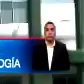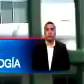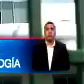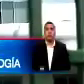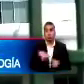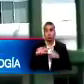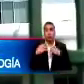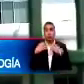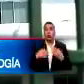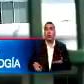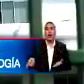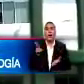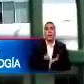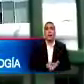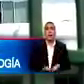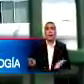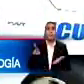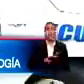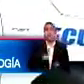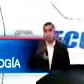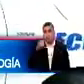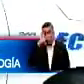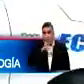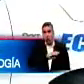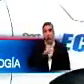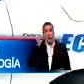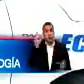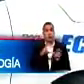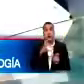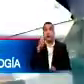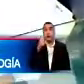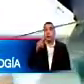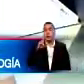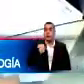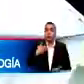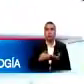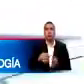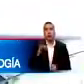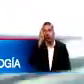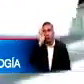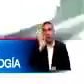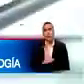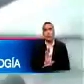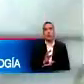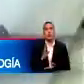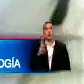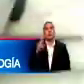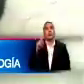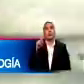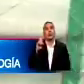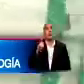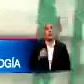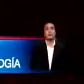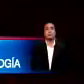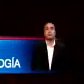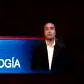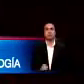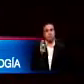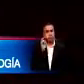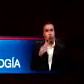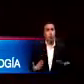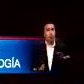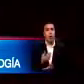una situación recurrente el que agentes de criminalística y el fiscal César Suárez lleguen al hospital del IES Teodoro Maldonado Carbo, pues se